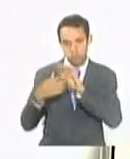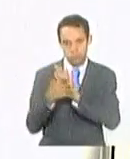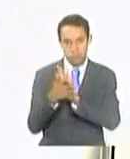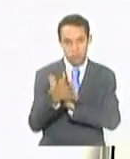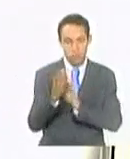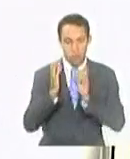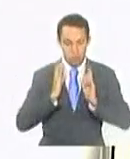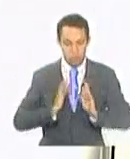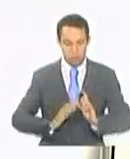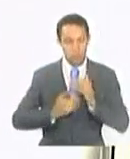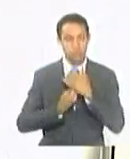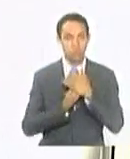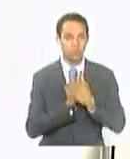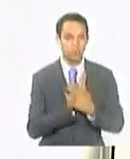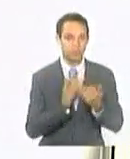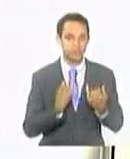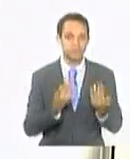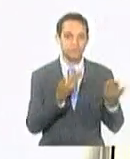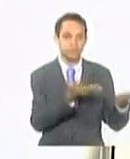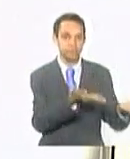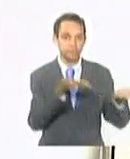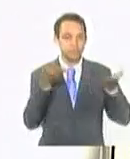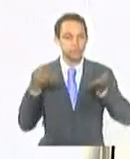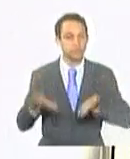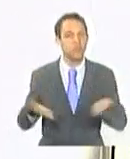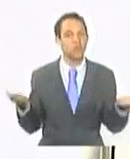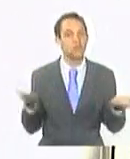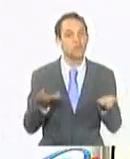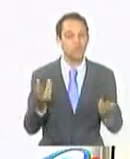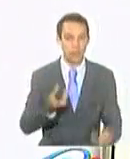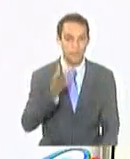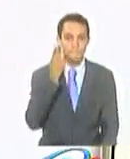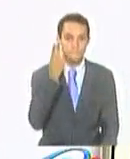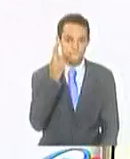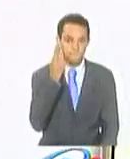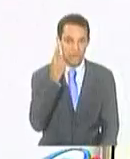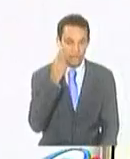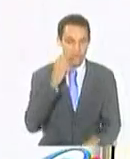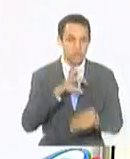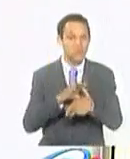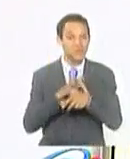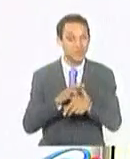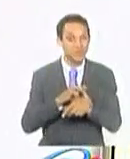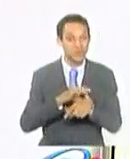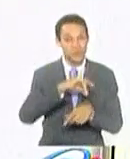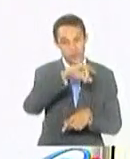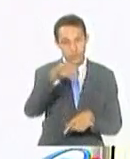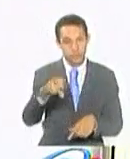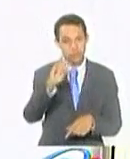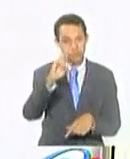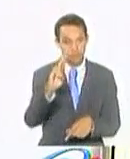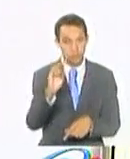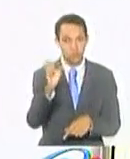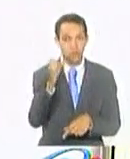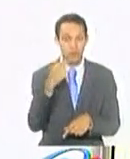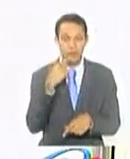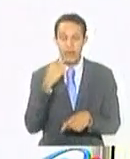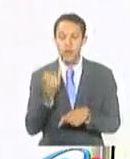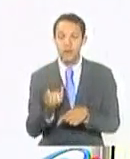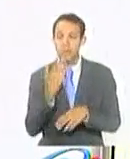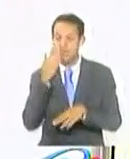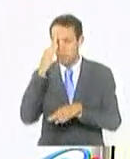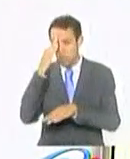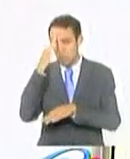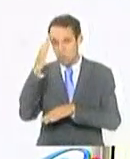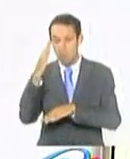nuestro cuerpo bienvenidos entonces a conexión vital Hoy estamos en Pereira y manizales compartiendo con ustedes Este programa Así es que vamos a saludar de inmediato